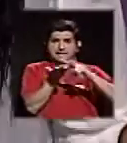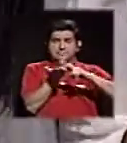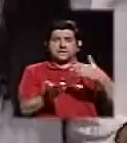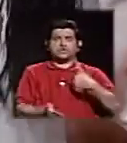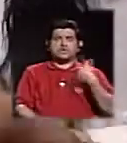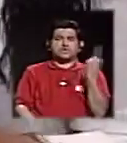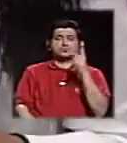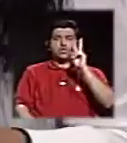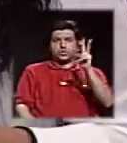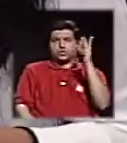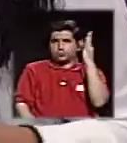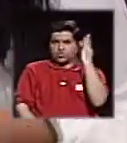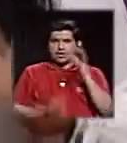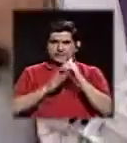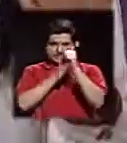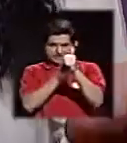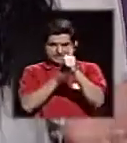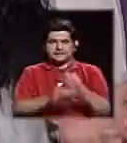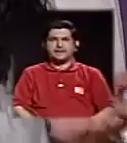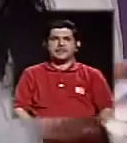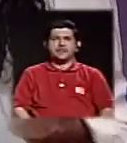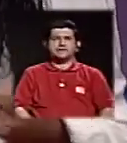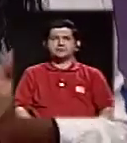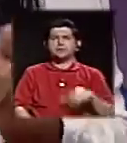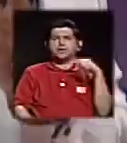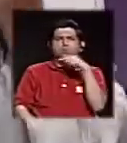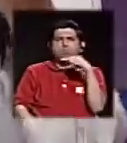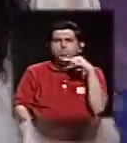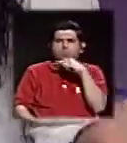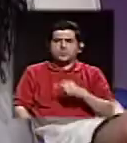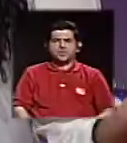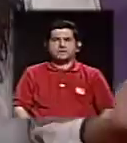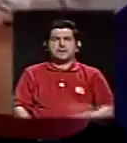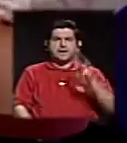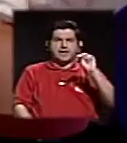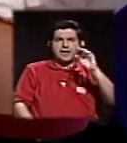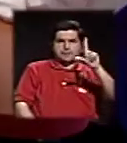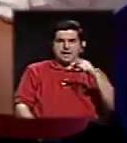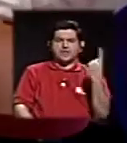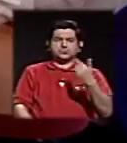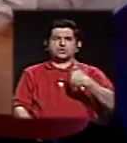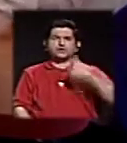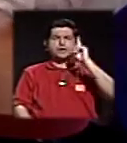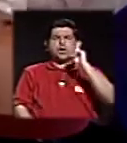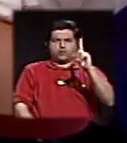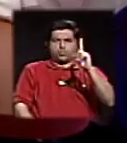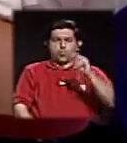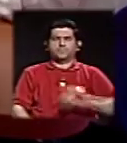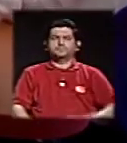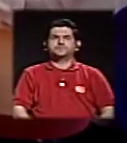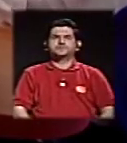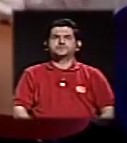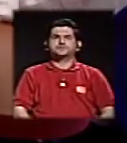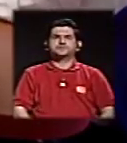sólo llevan dos mujeres encabezando la unidad el movimiento libertario solo tiene uno